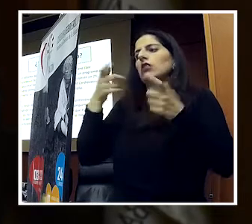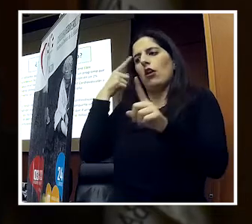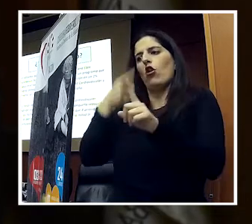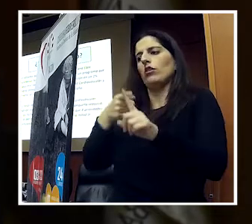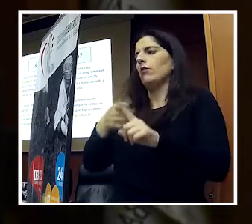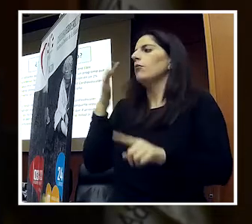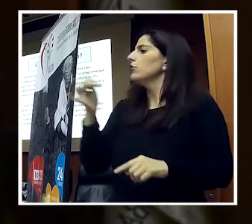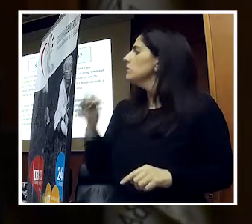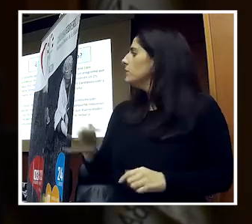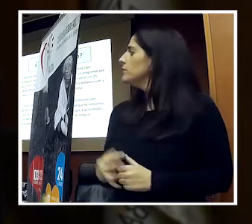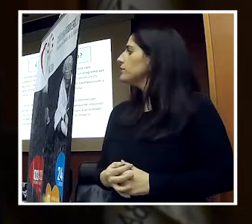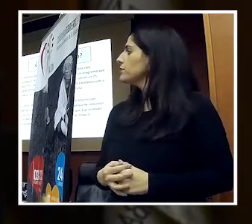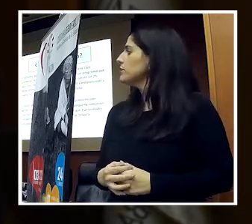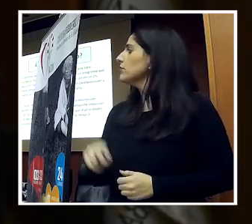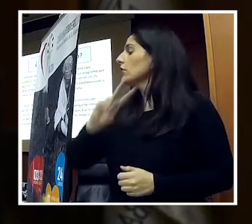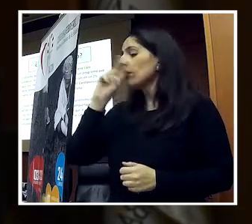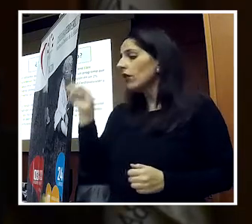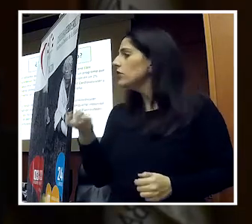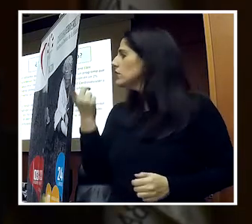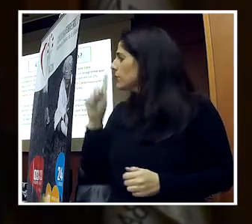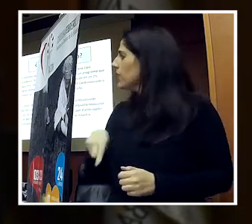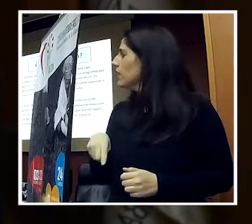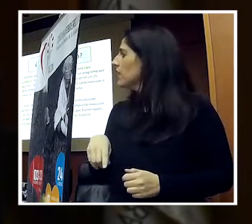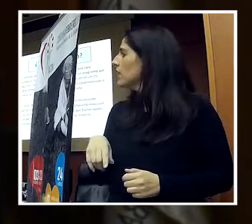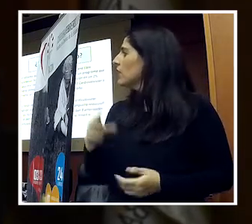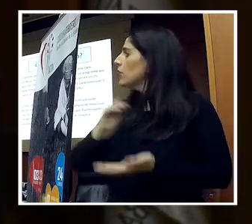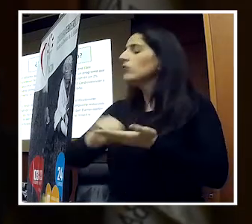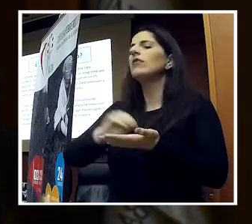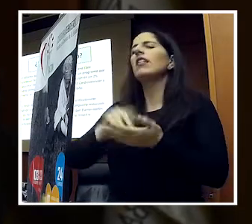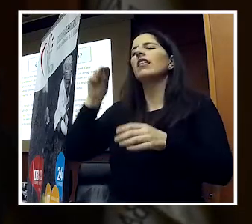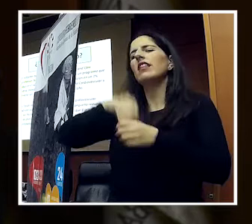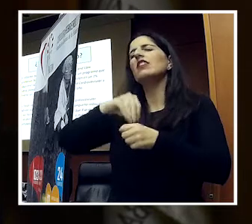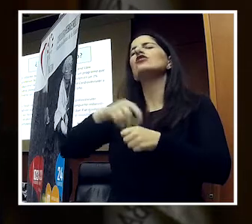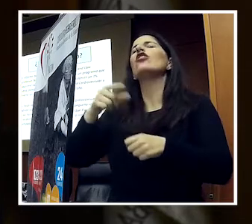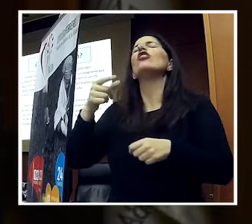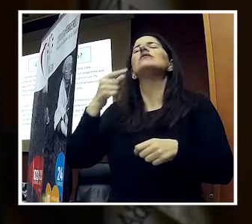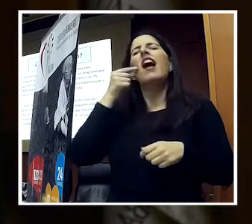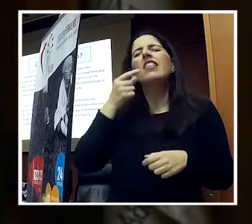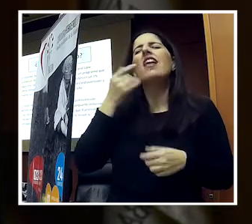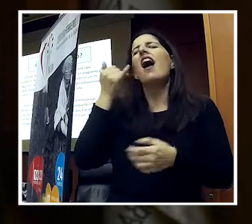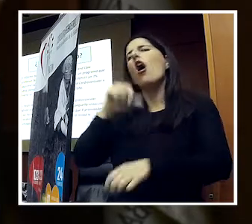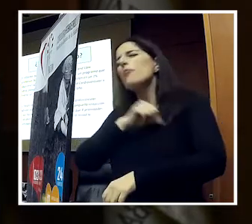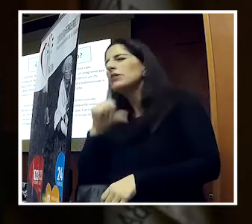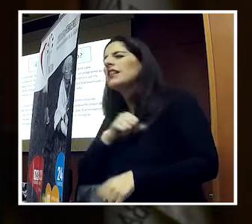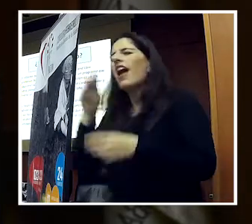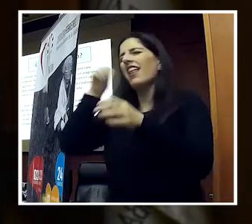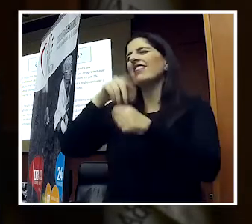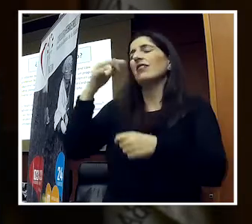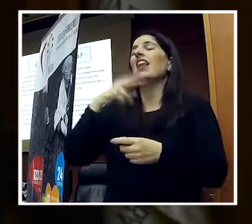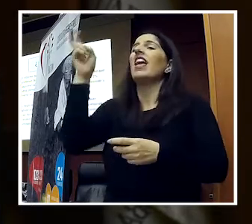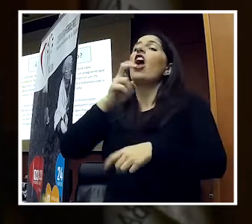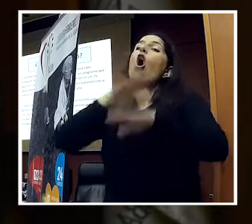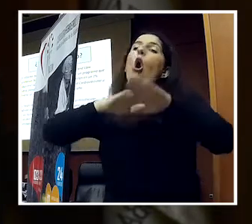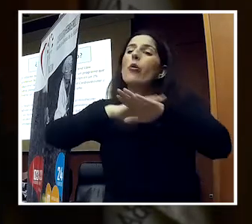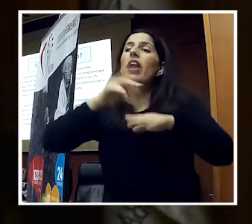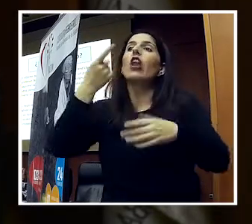¿no? Una de las cosas que nos movemos, sobre todo cuando estamos hablando de sistemas sanitarios que dependen de un sistema público, ¿no? Y que dependen de